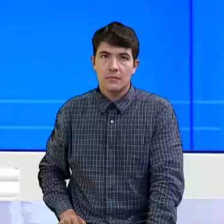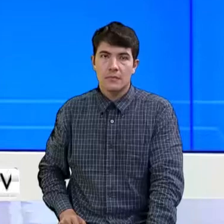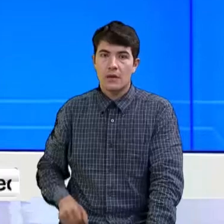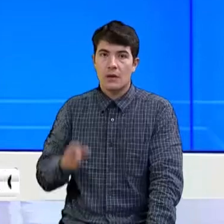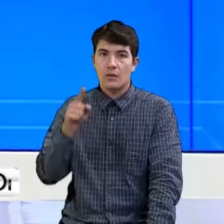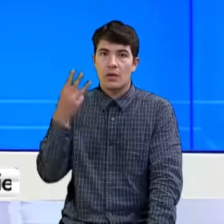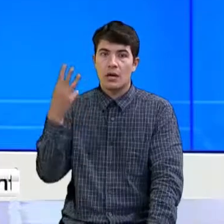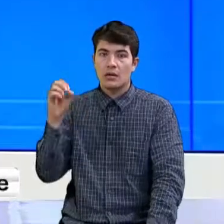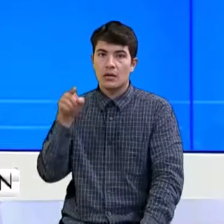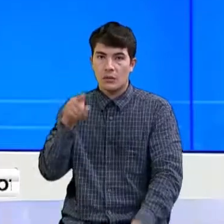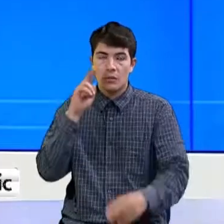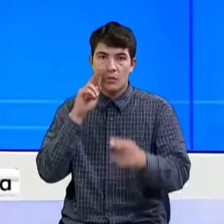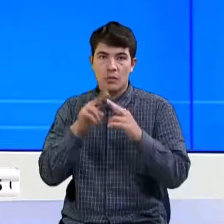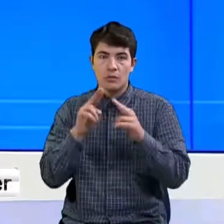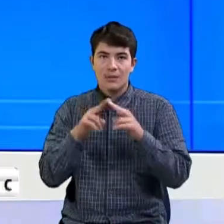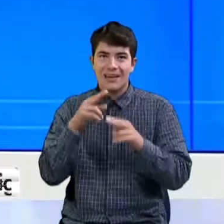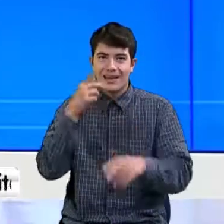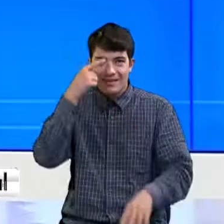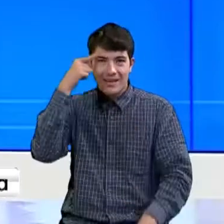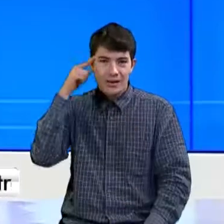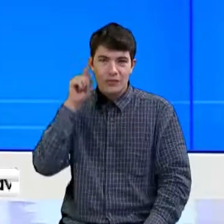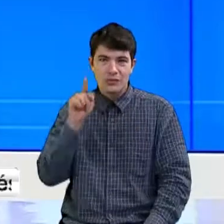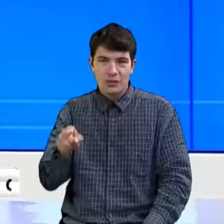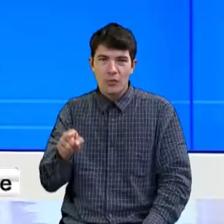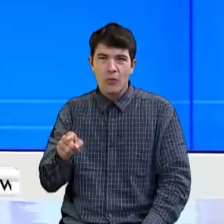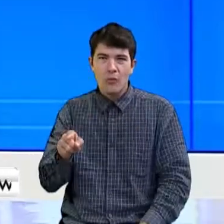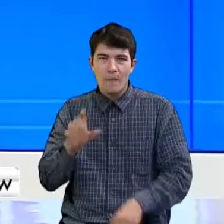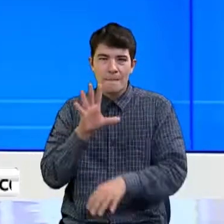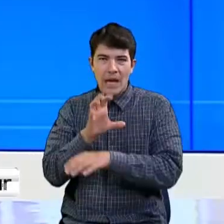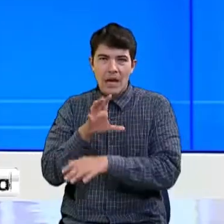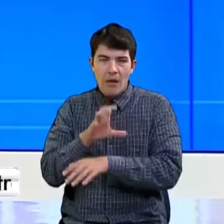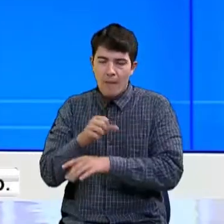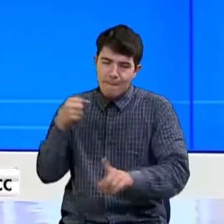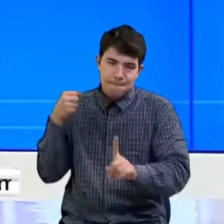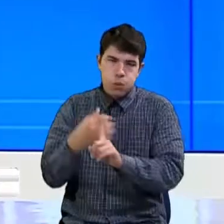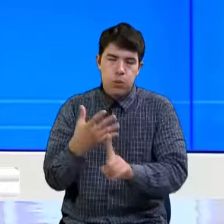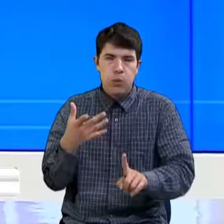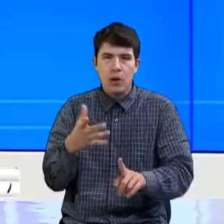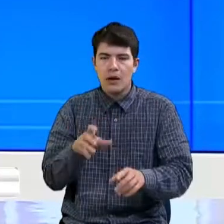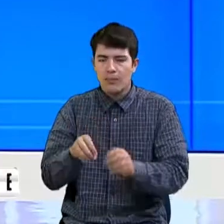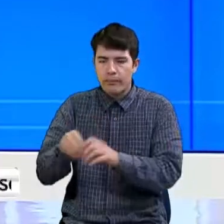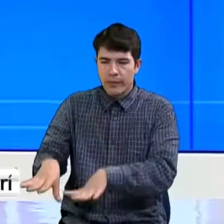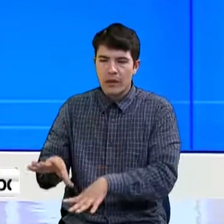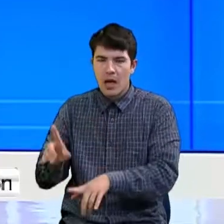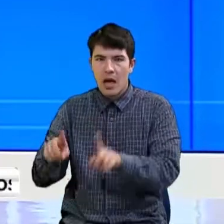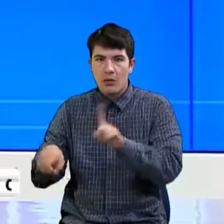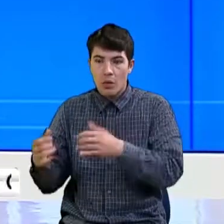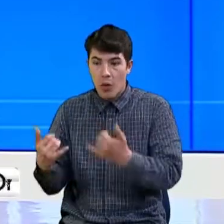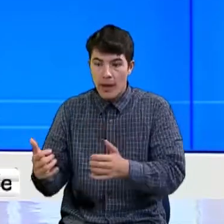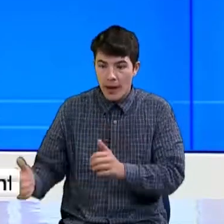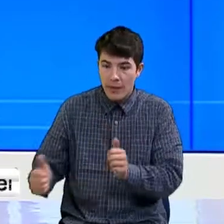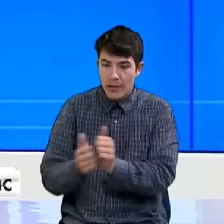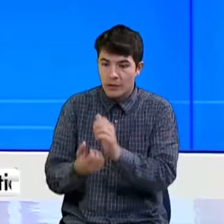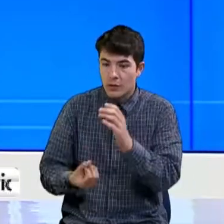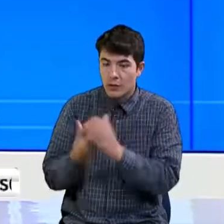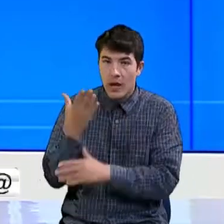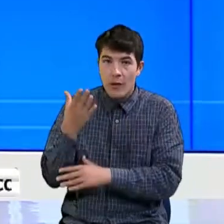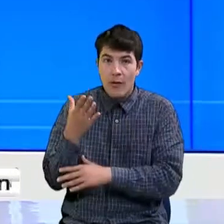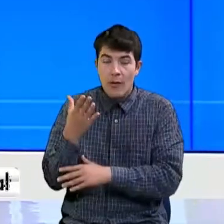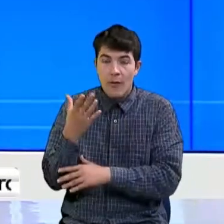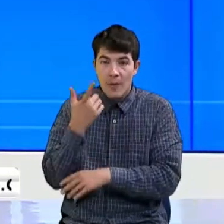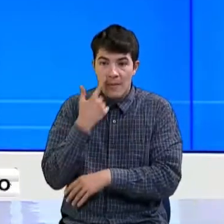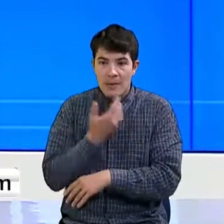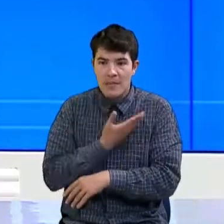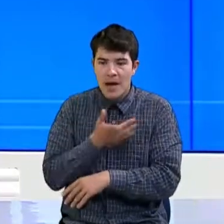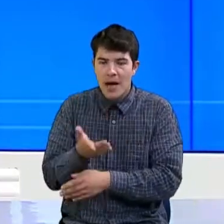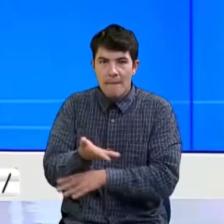Conozca la historia de Negro, un perro callejero que fue atropellado y abandonado con varias lesiones y quien hoy, en compañía de sus nuevos amos, exige